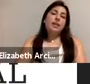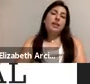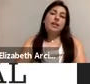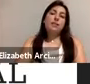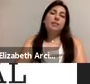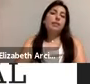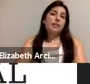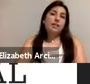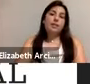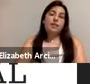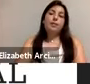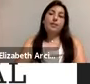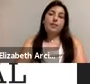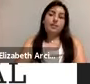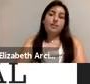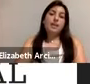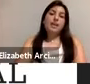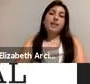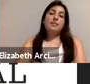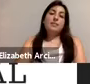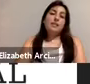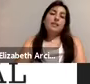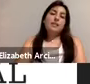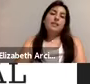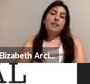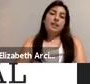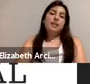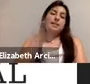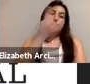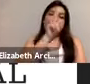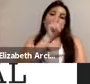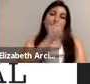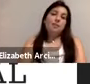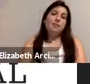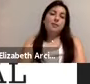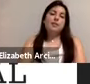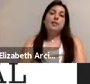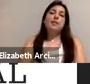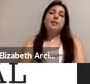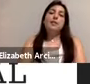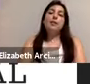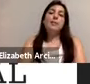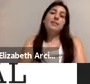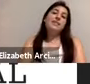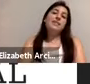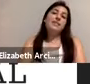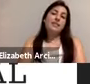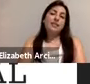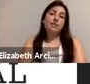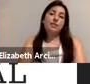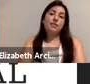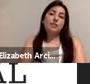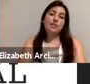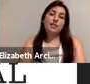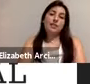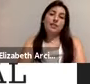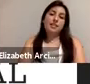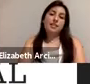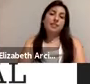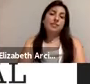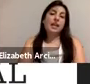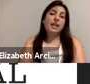corredor del lente progresivo. Les voy a decir que esta imagen tiene solamente un errorcito. Lo que pasa es que los lentes progresivos